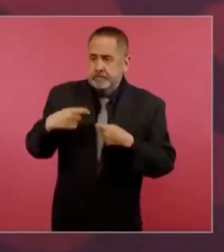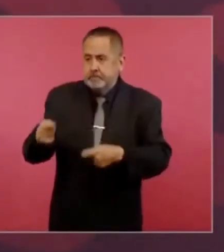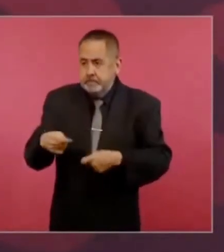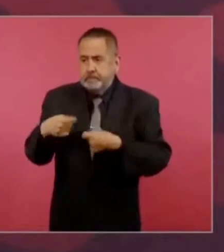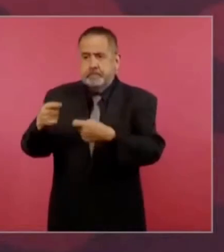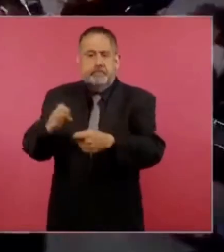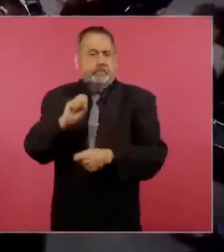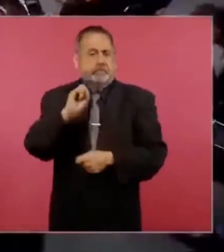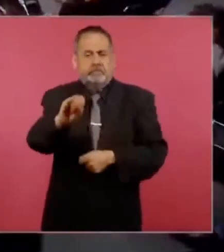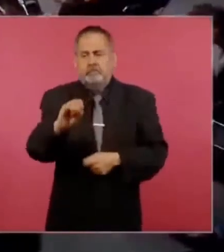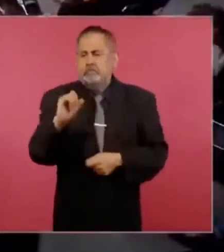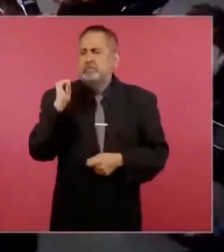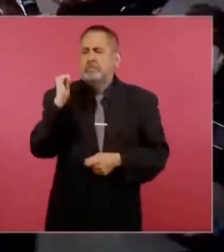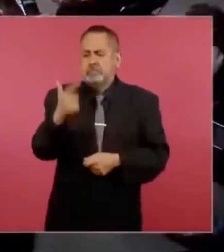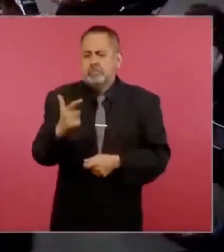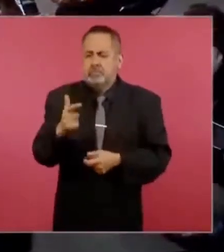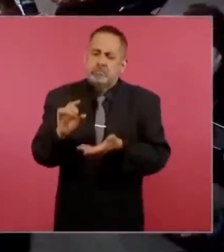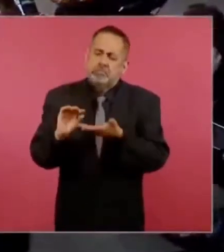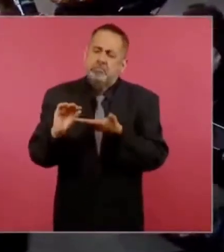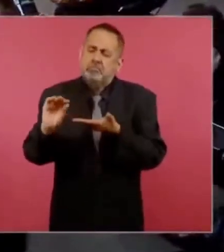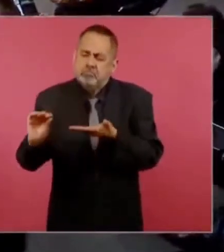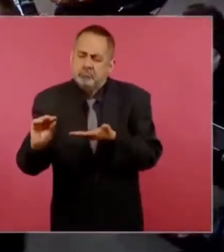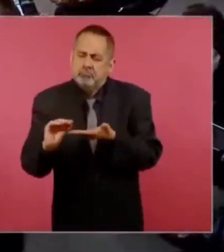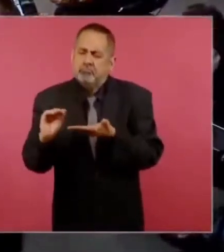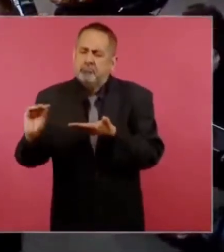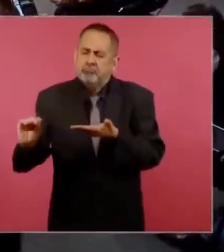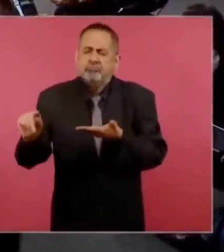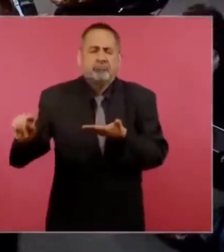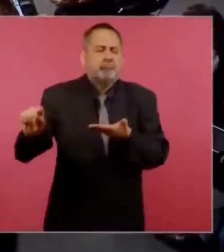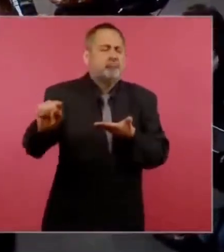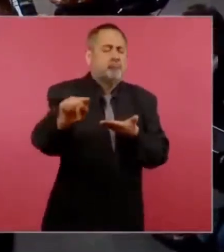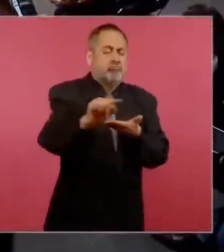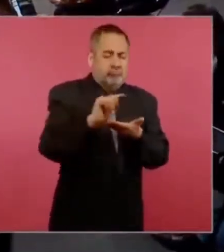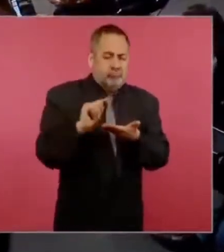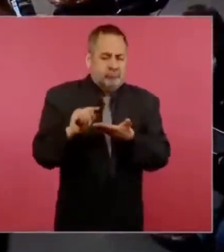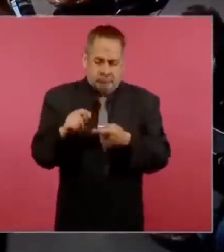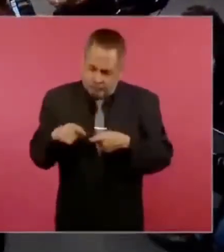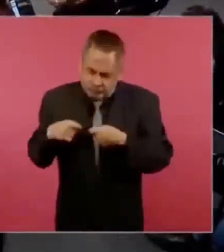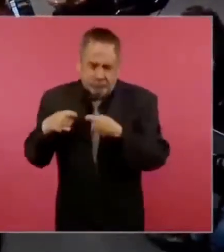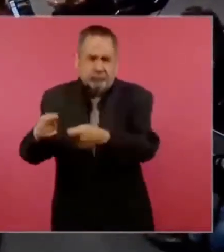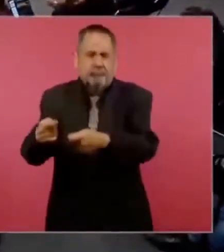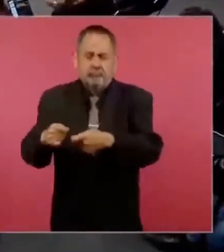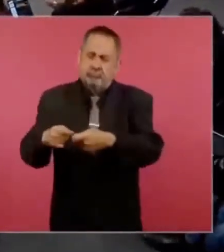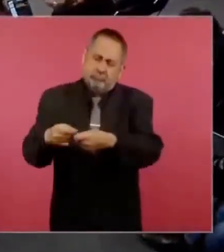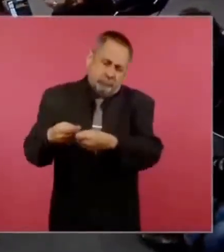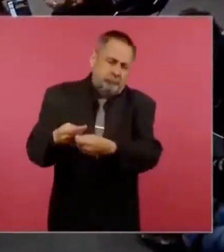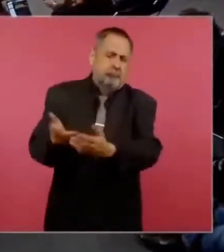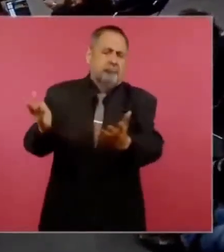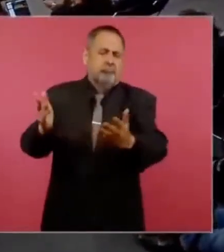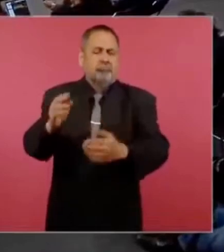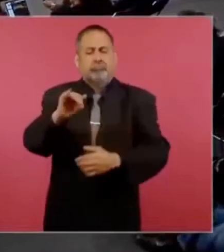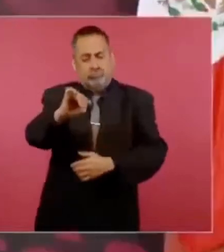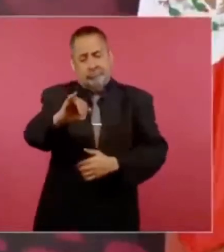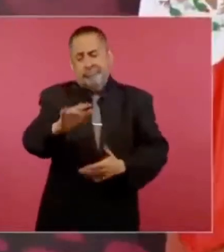recibieran cuando menos una pequeña porción del presupuesto público,